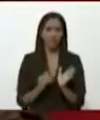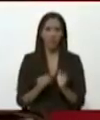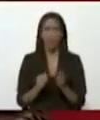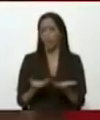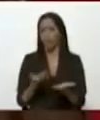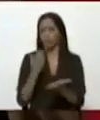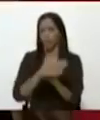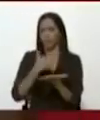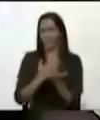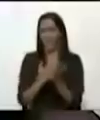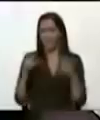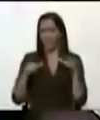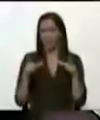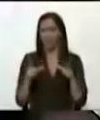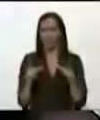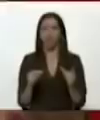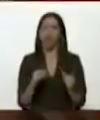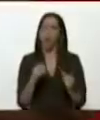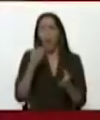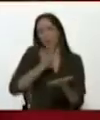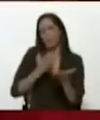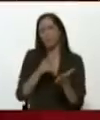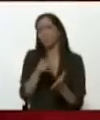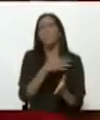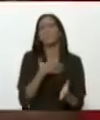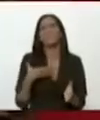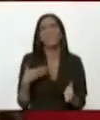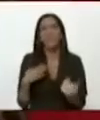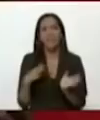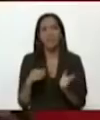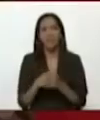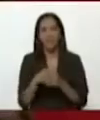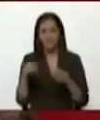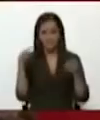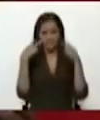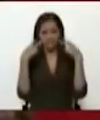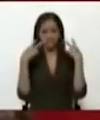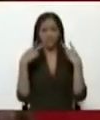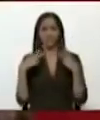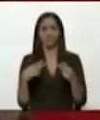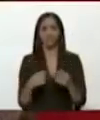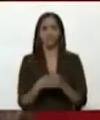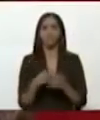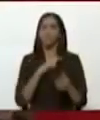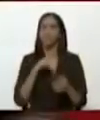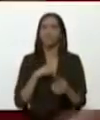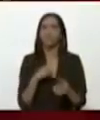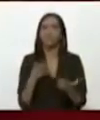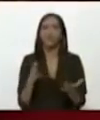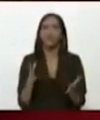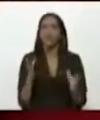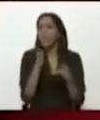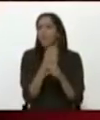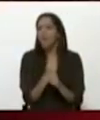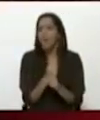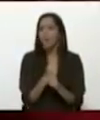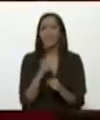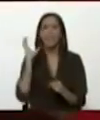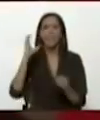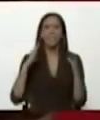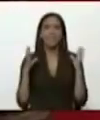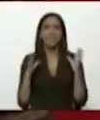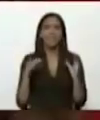torta. O se puede picar la torta, hermano. O la picamos, como lo quiera ver el que esté viendo en este momento. No nos ruborizamos. Nosotros creemos en la patria grande,